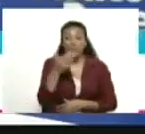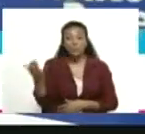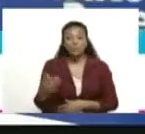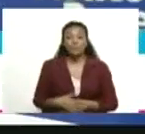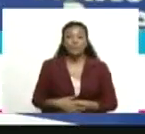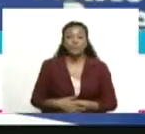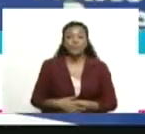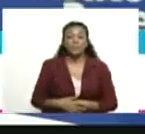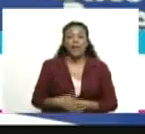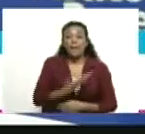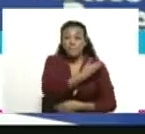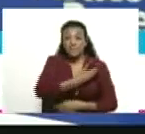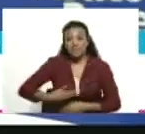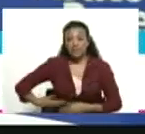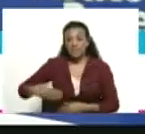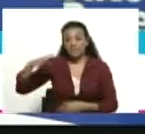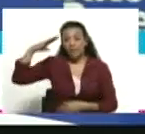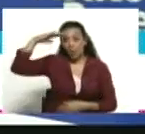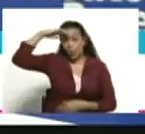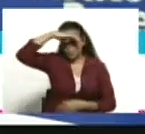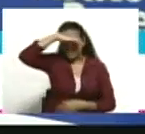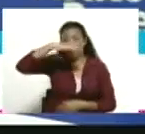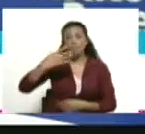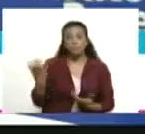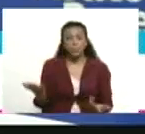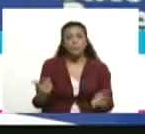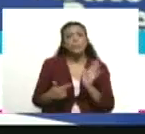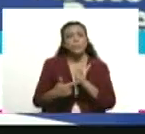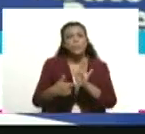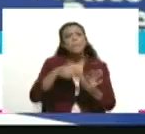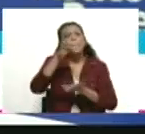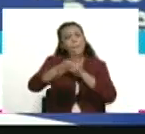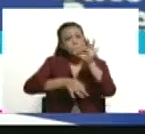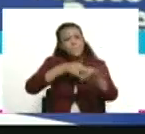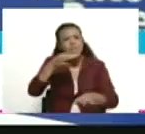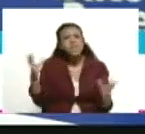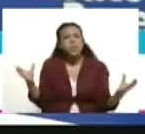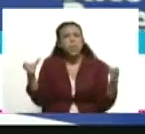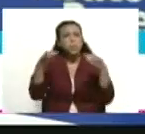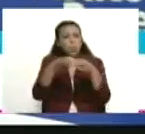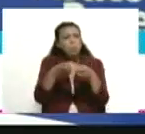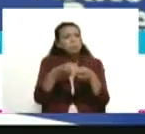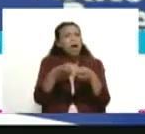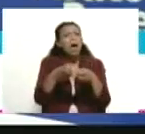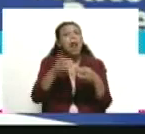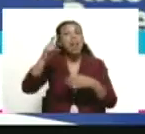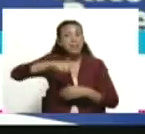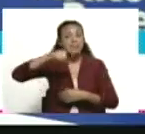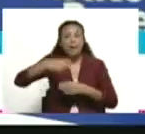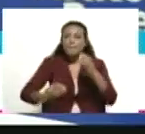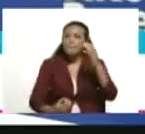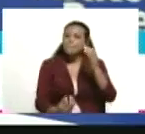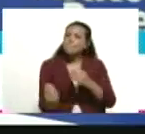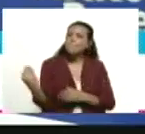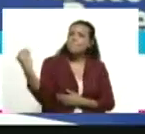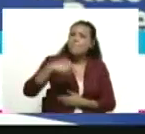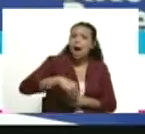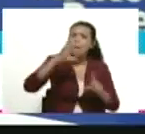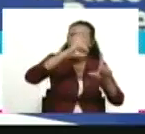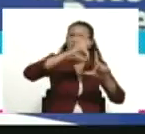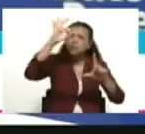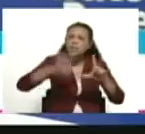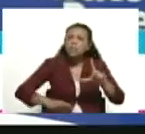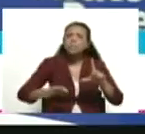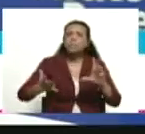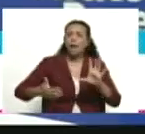presidente Gustavo Petro me habló en varias oportunidades que nos hemos reunido de la necesidad de incrementar el